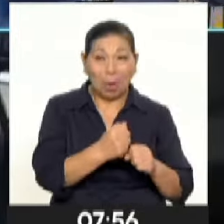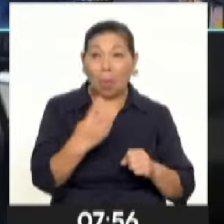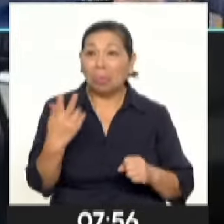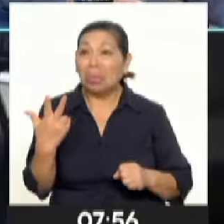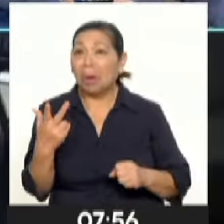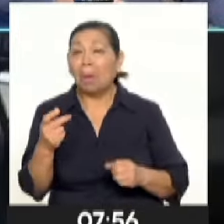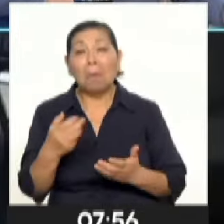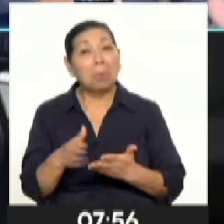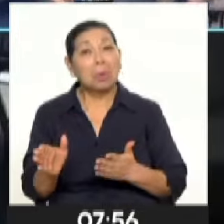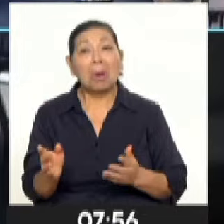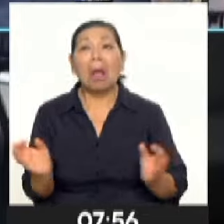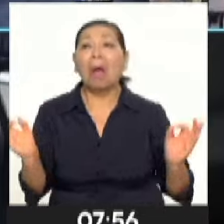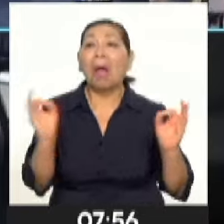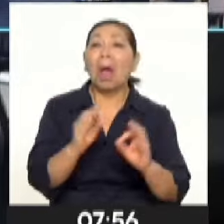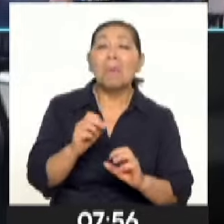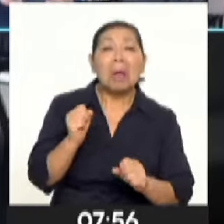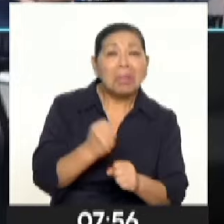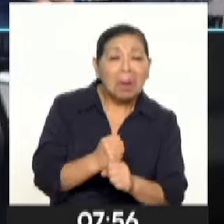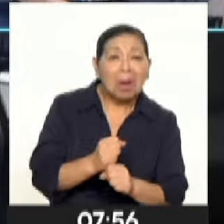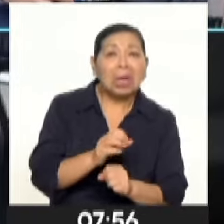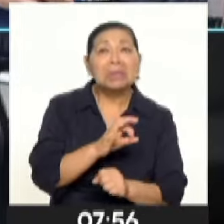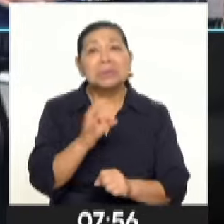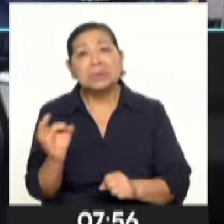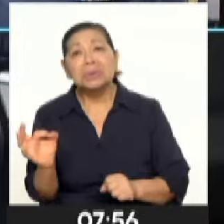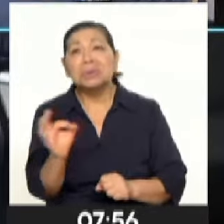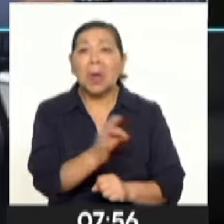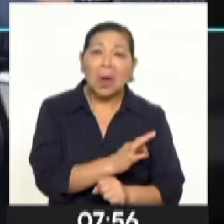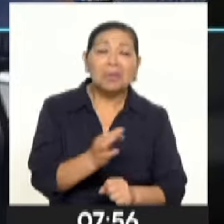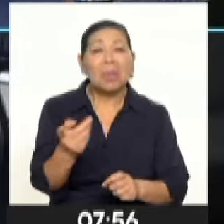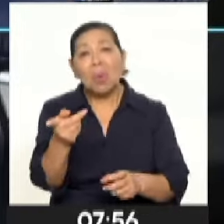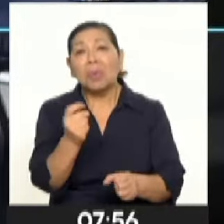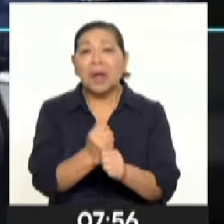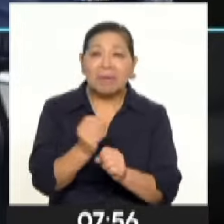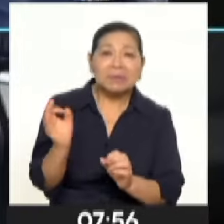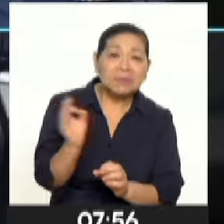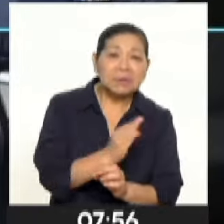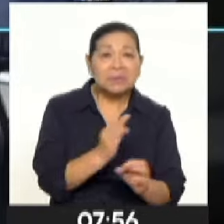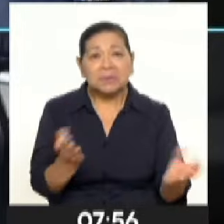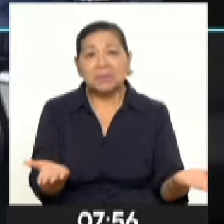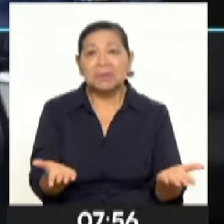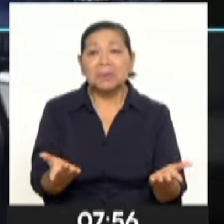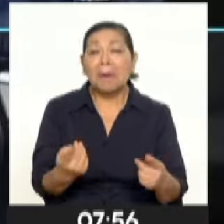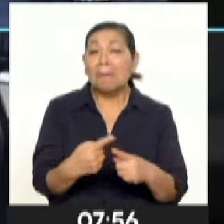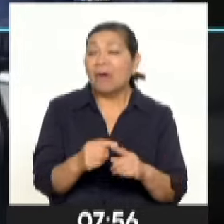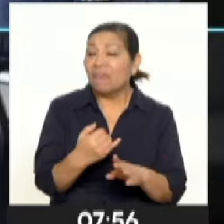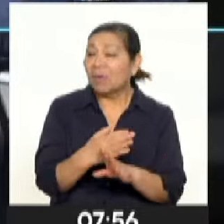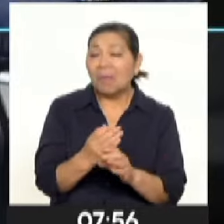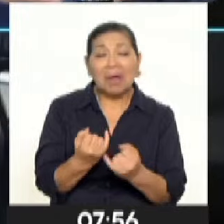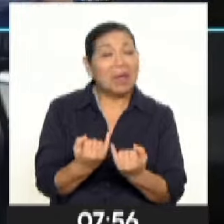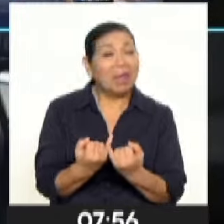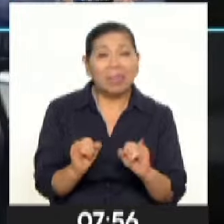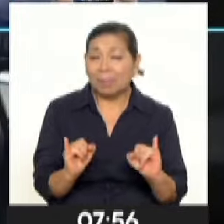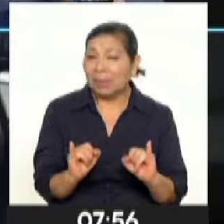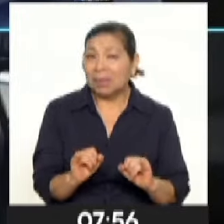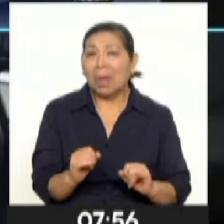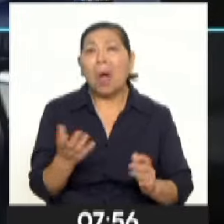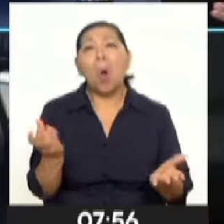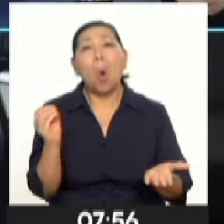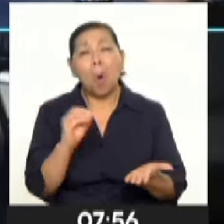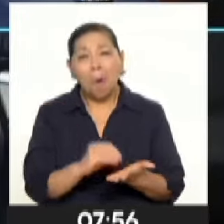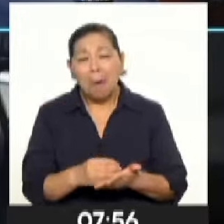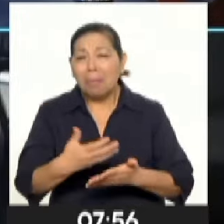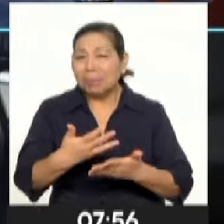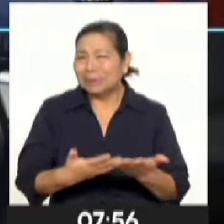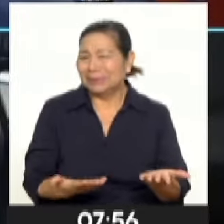estás en planilla, al año siguiente emites recibos por honorarios, al año siguiente eres emprendedor, al año siguiente trabajas como dependiente pero de forma informal, al quinto año regresas a la